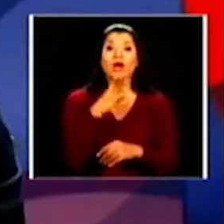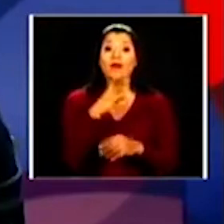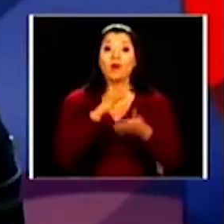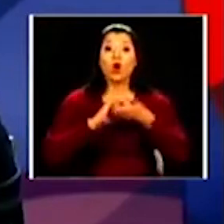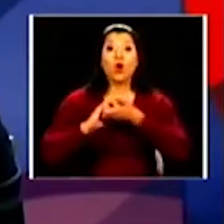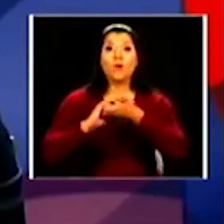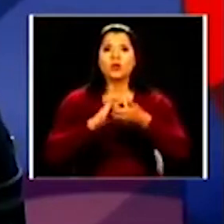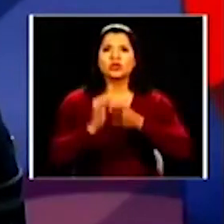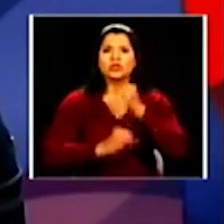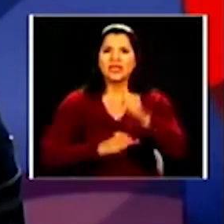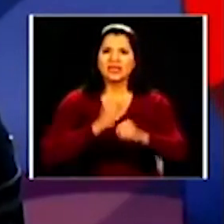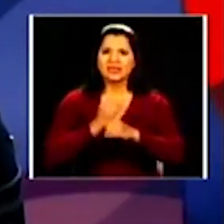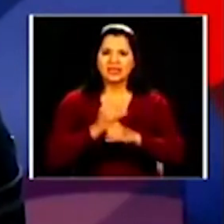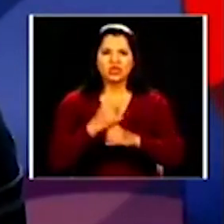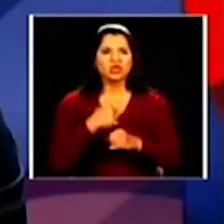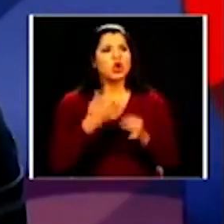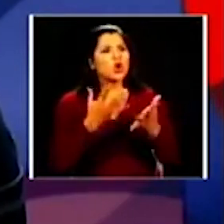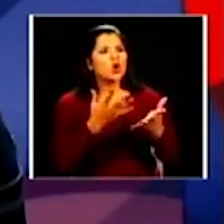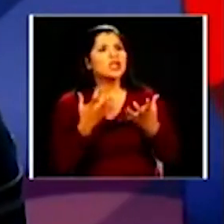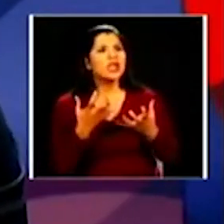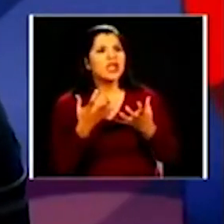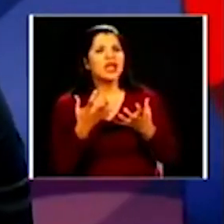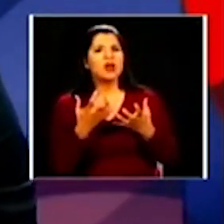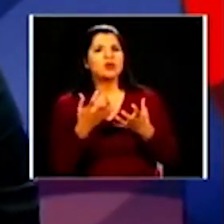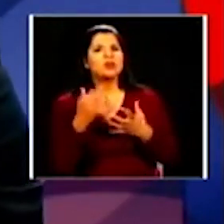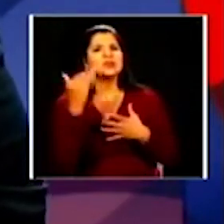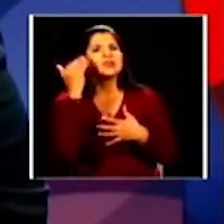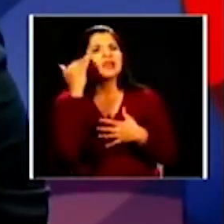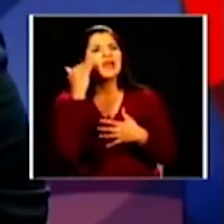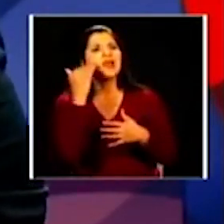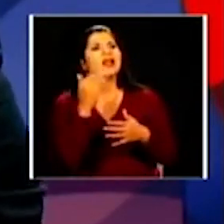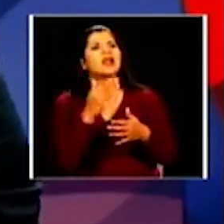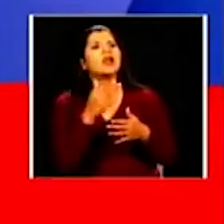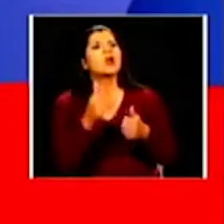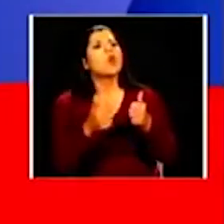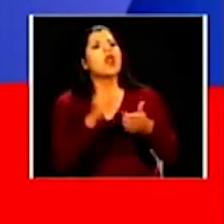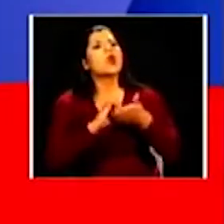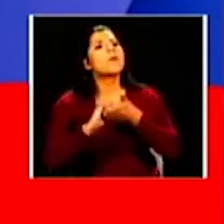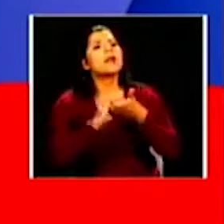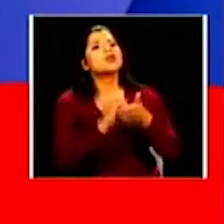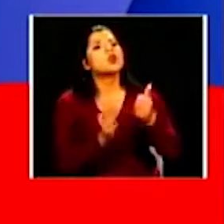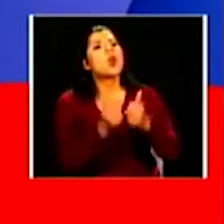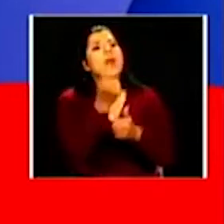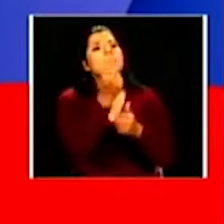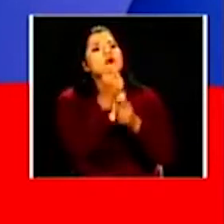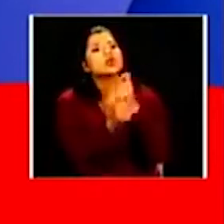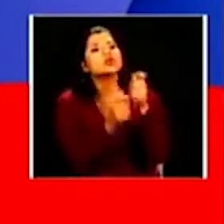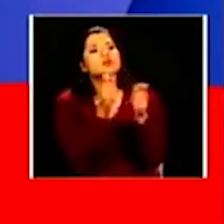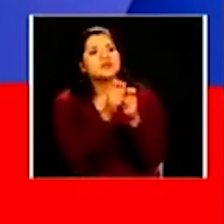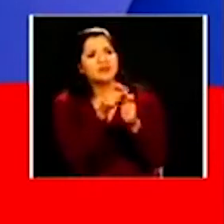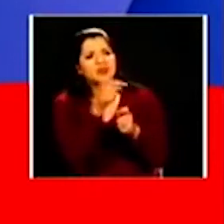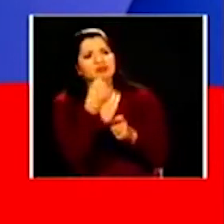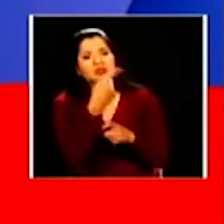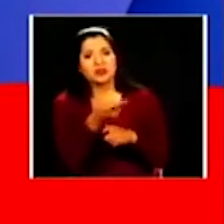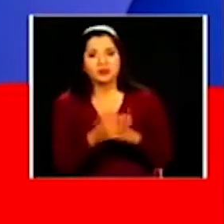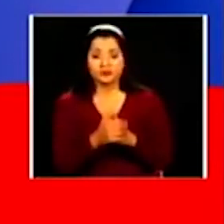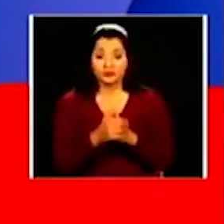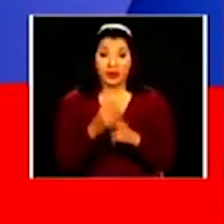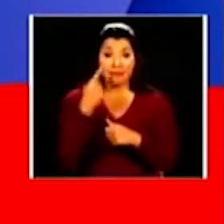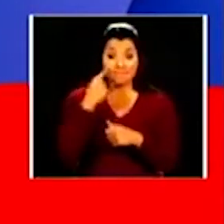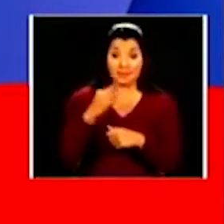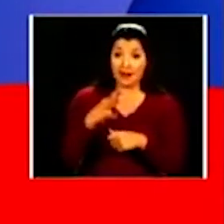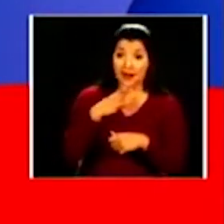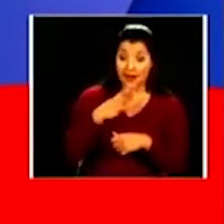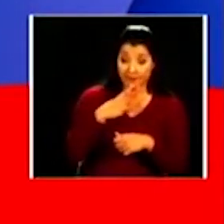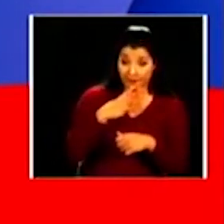saber qué cooperación y de qué montos específicos. Bien, para cerrar este bloque vamos a escuchar la pregunta que nos